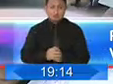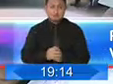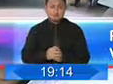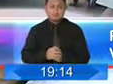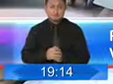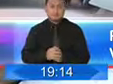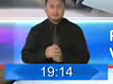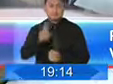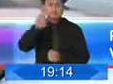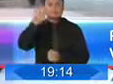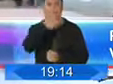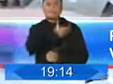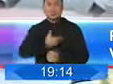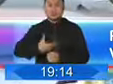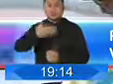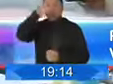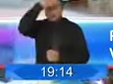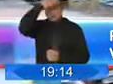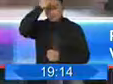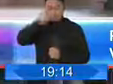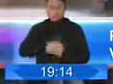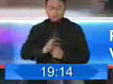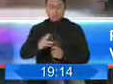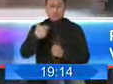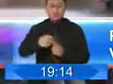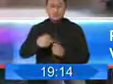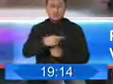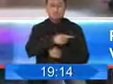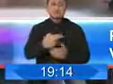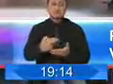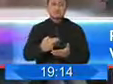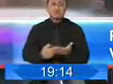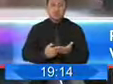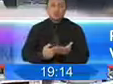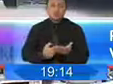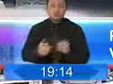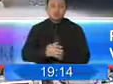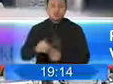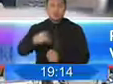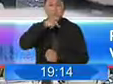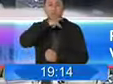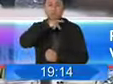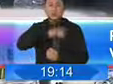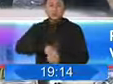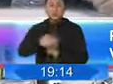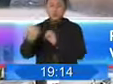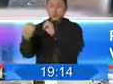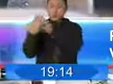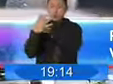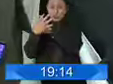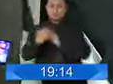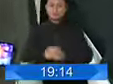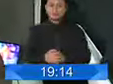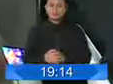el vicepresidente Jorge Glass participó de este gabinete virtual desde Puerto Viejo, provincia